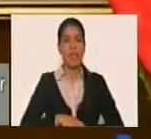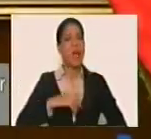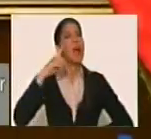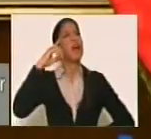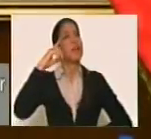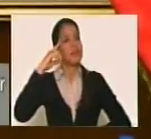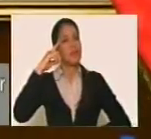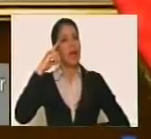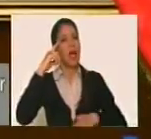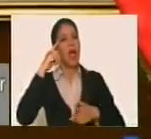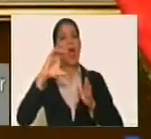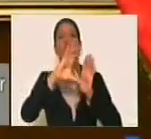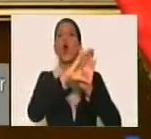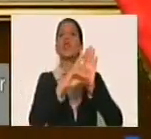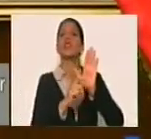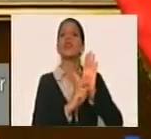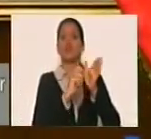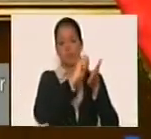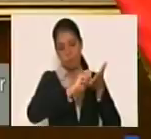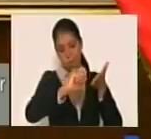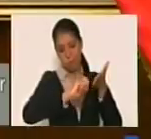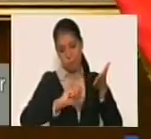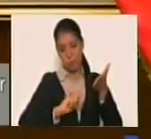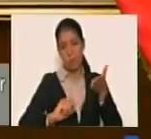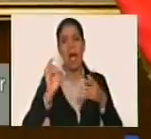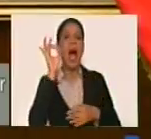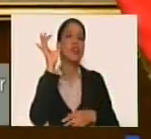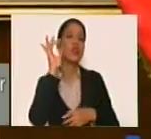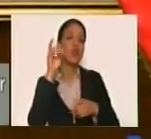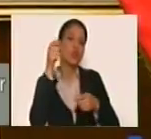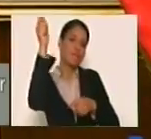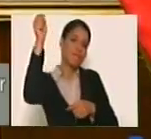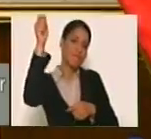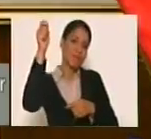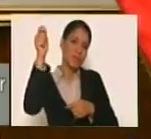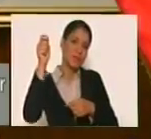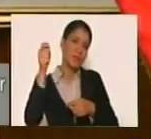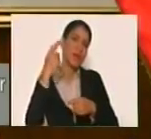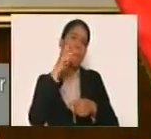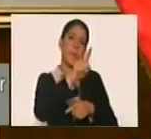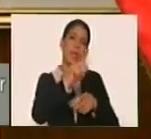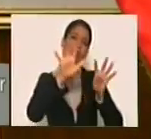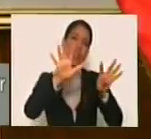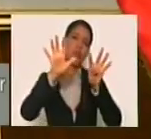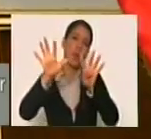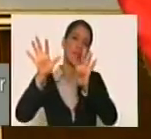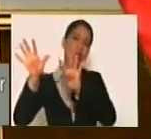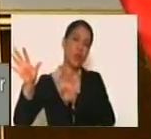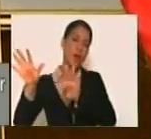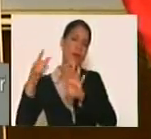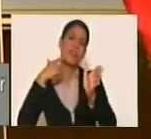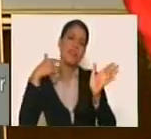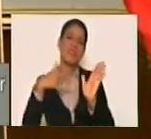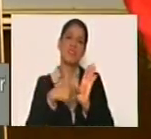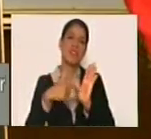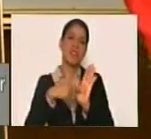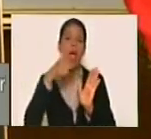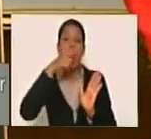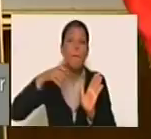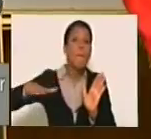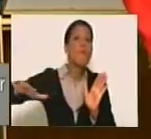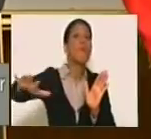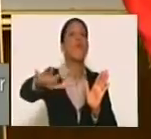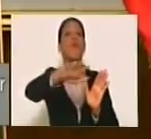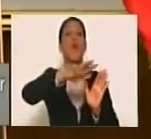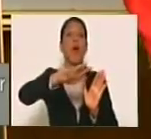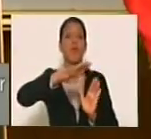recogido en la Constitución del 99, de que el poder originario, de que el pueblo era el